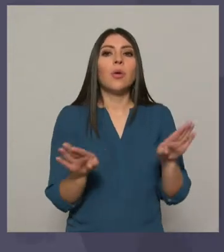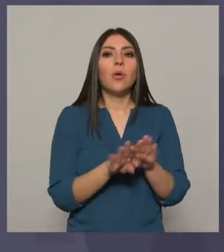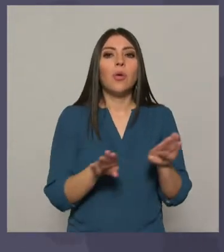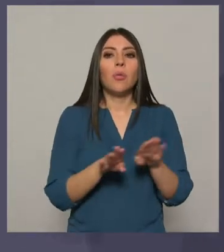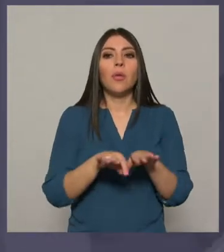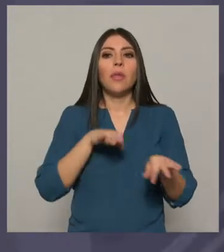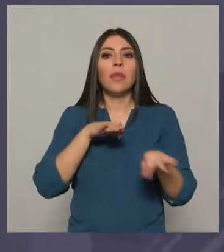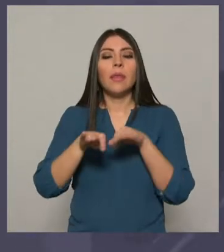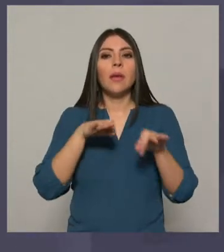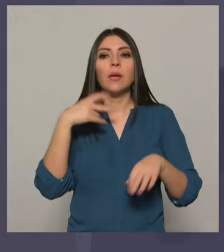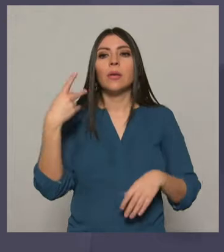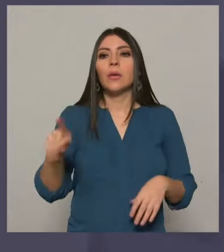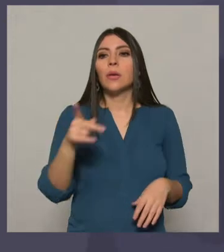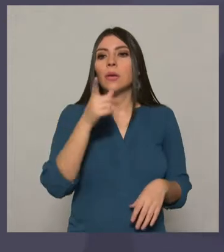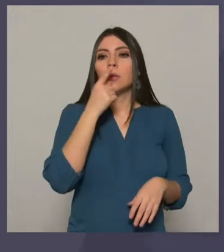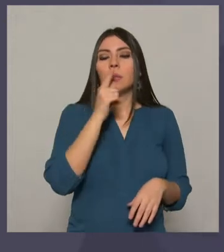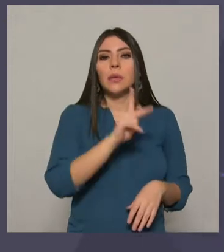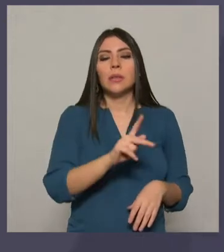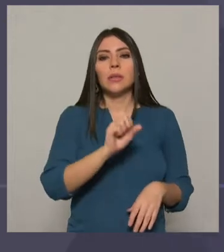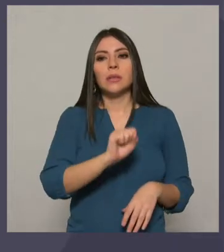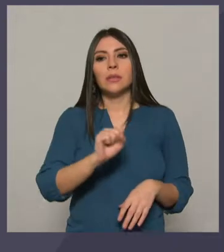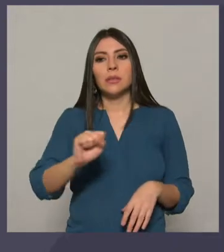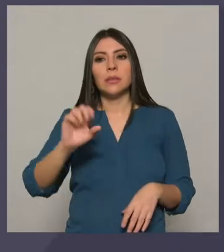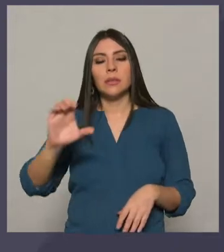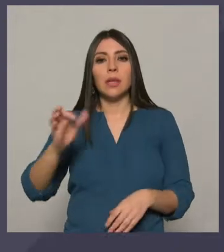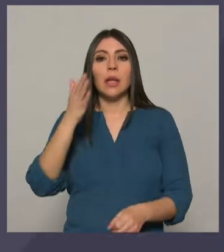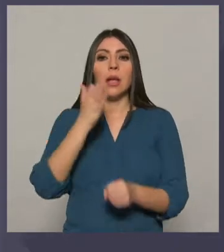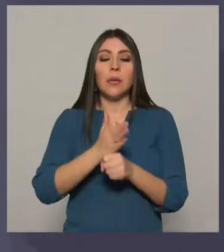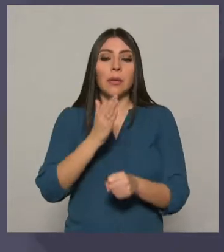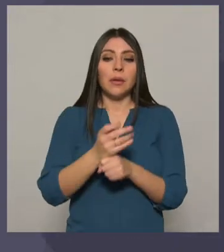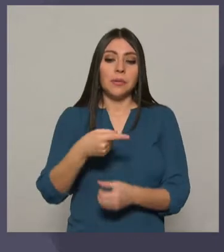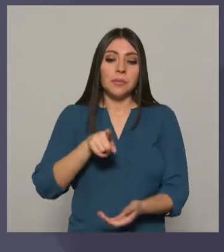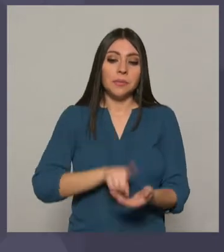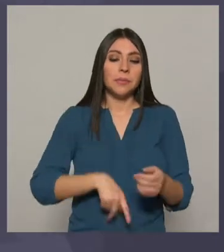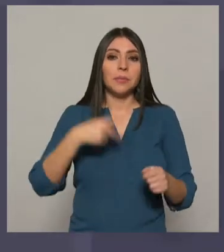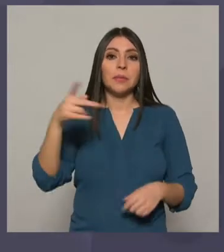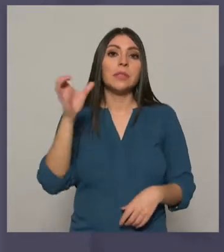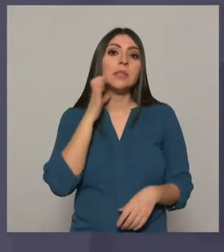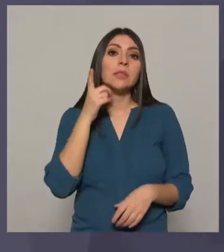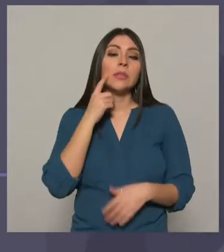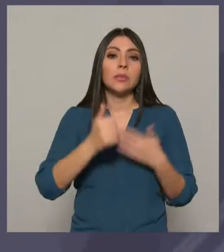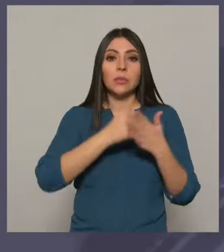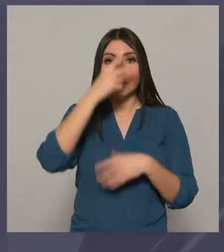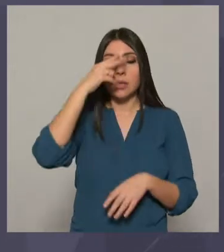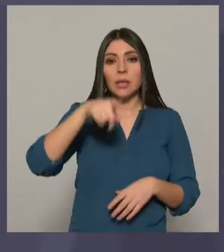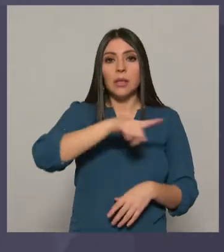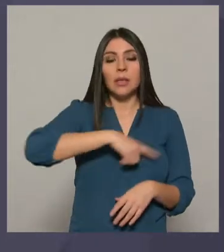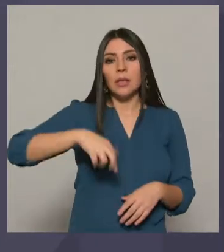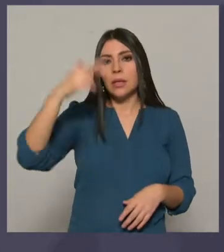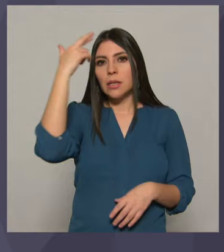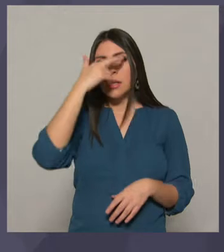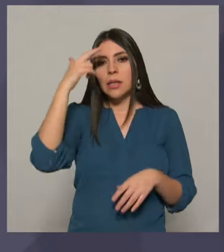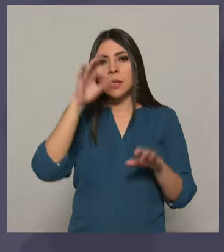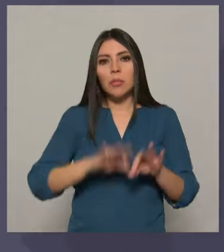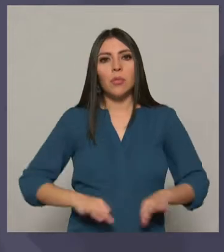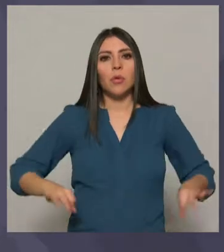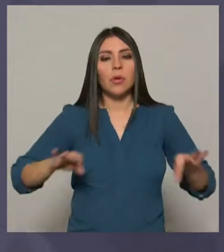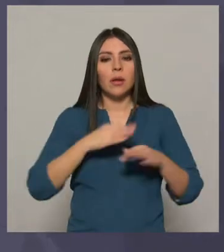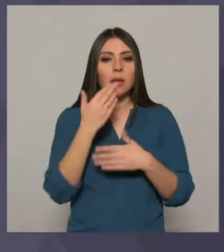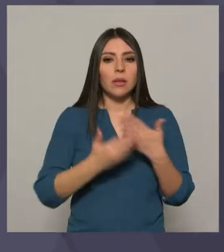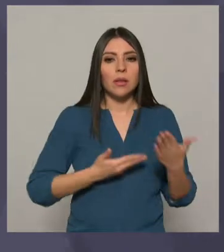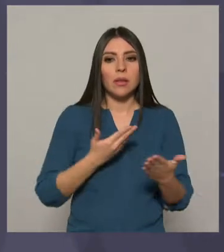actúa la Secretaría de Seguridad Ciudadana. Hoy estamos analizando en el Congreso Capitalino iniciativas importantes que tienen que ver